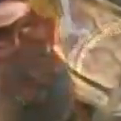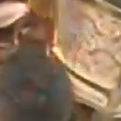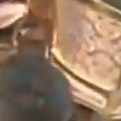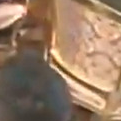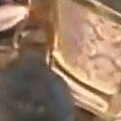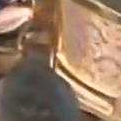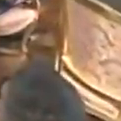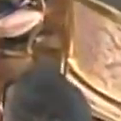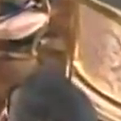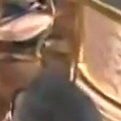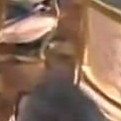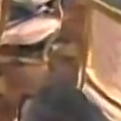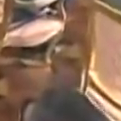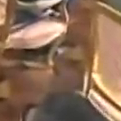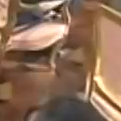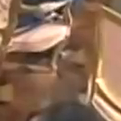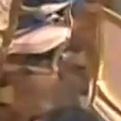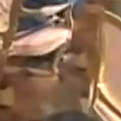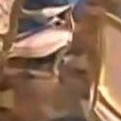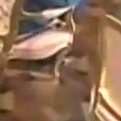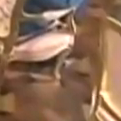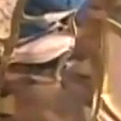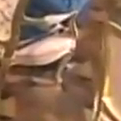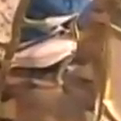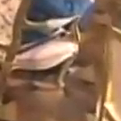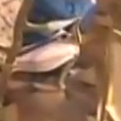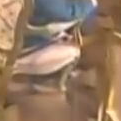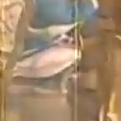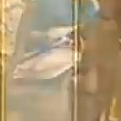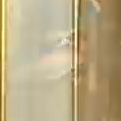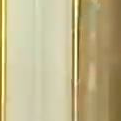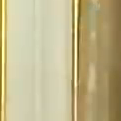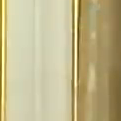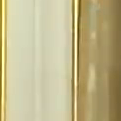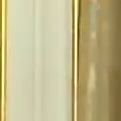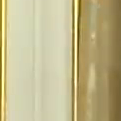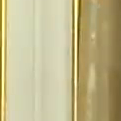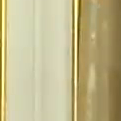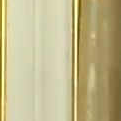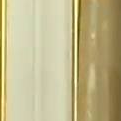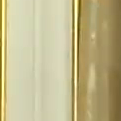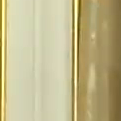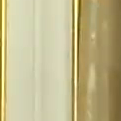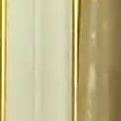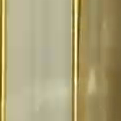Profesora Dianora de Isturiz,